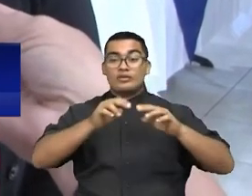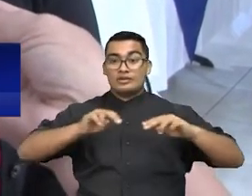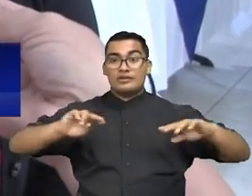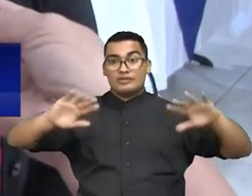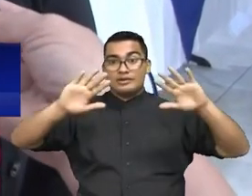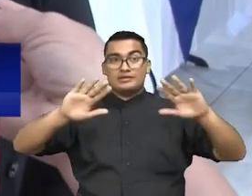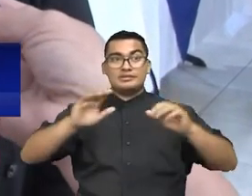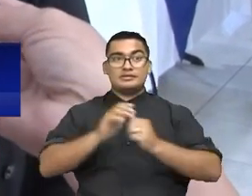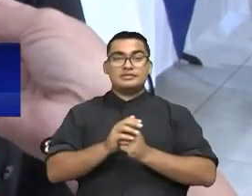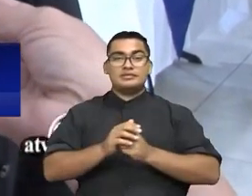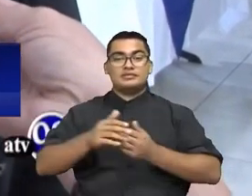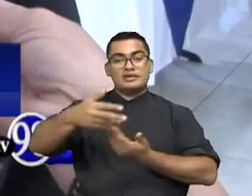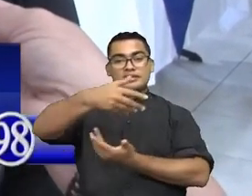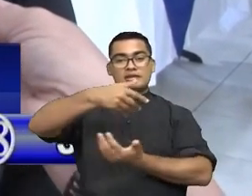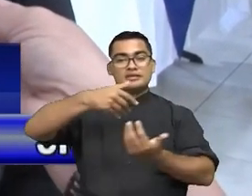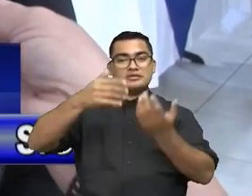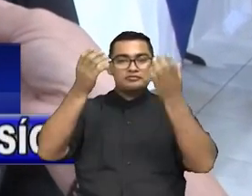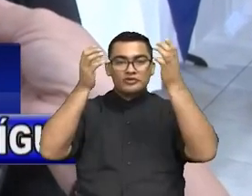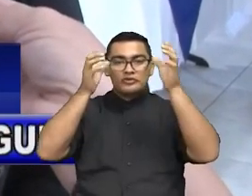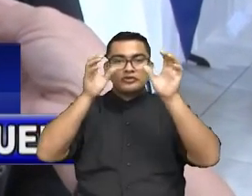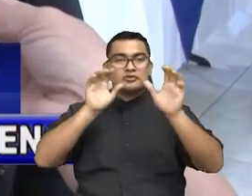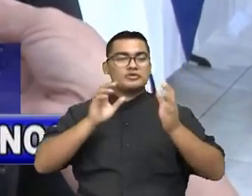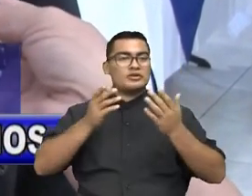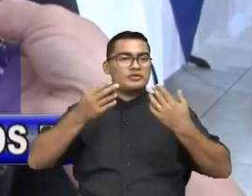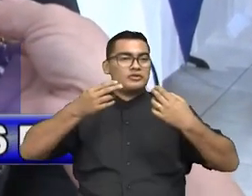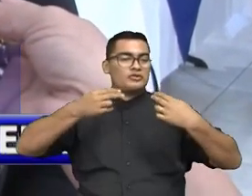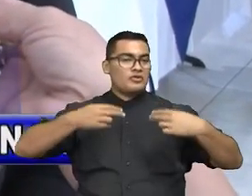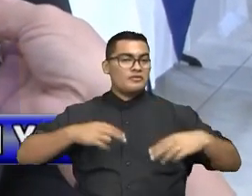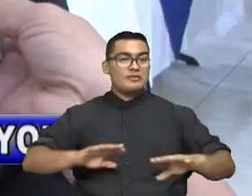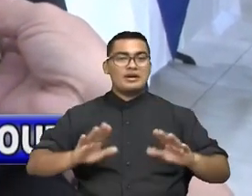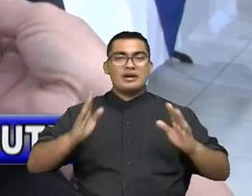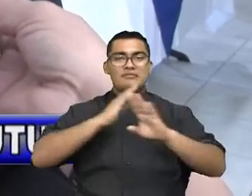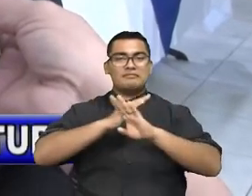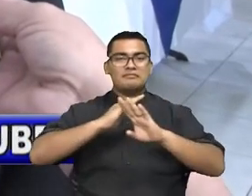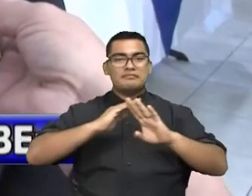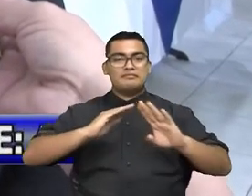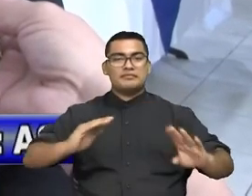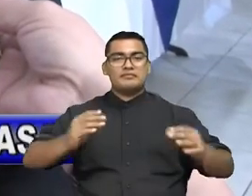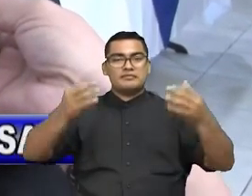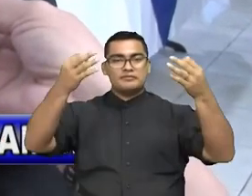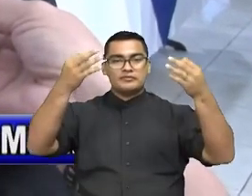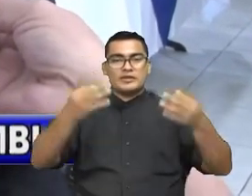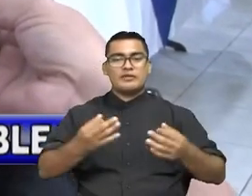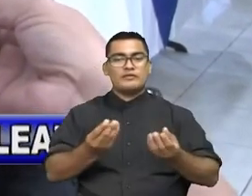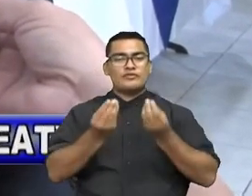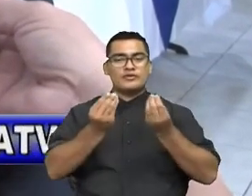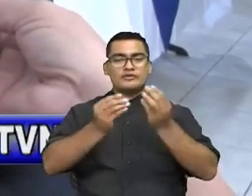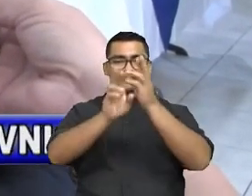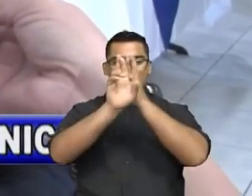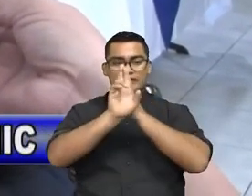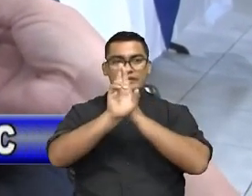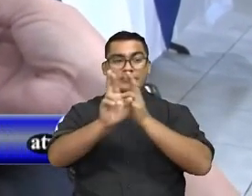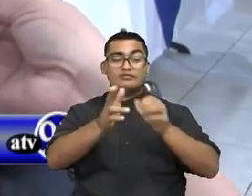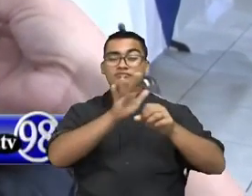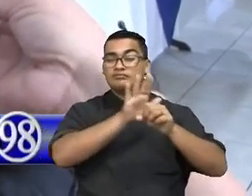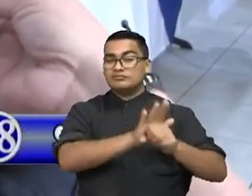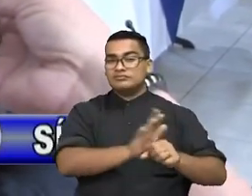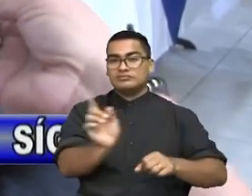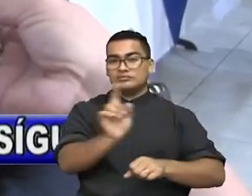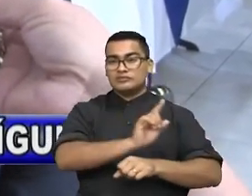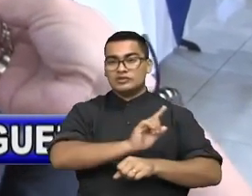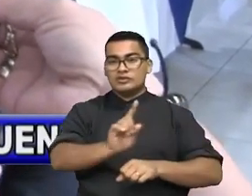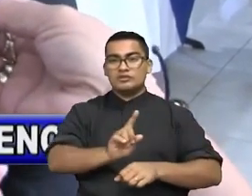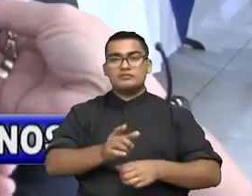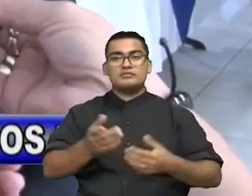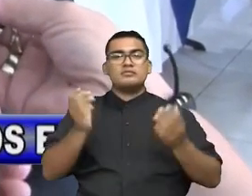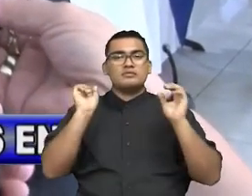relaciones generacionales e intergeneracionales armoniosas, impregnadas de respeto, de no discriminación, y que